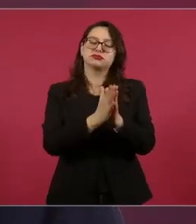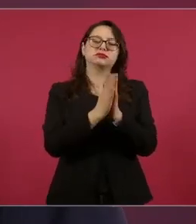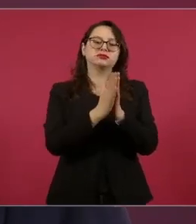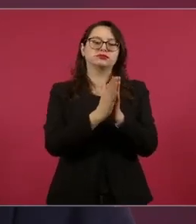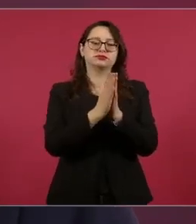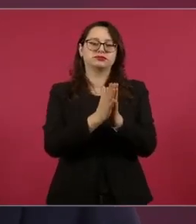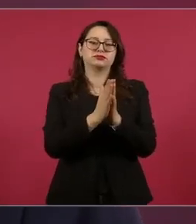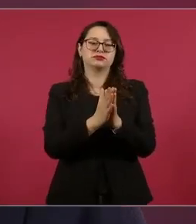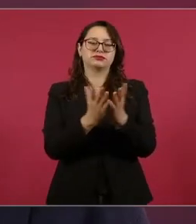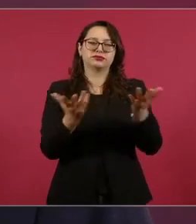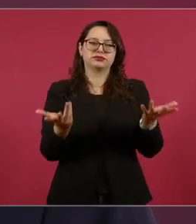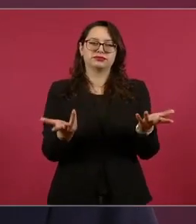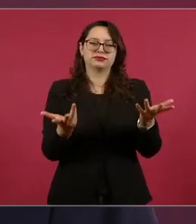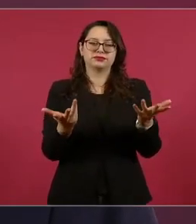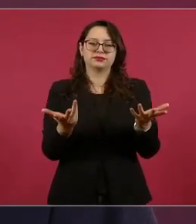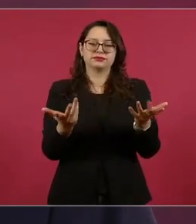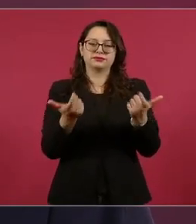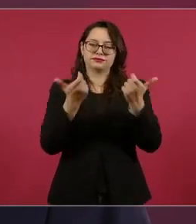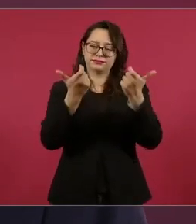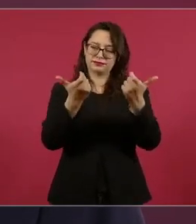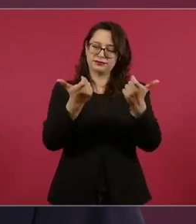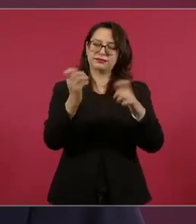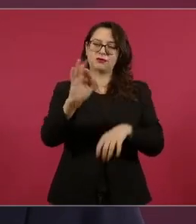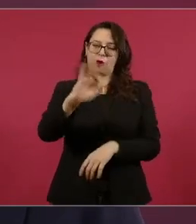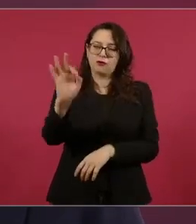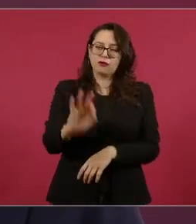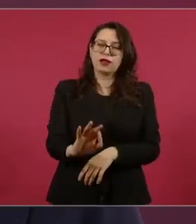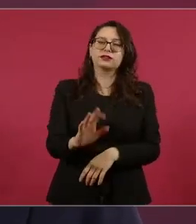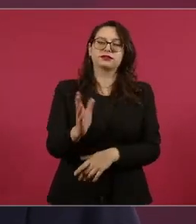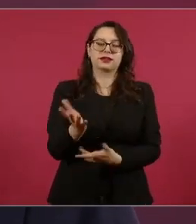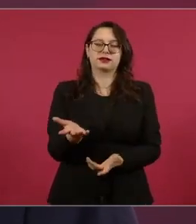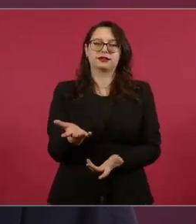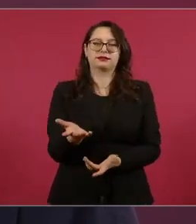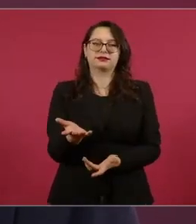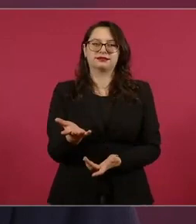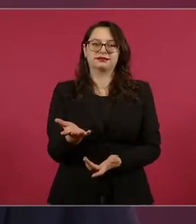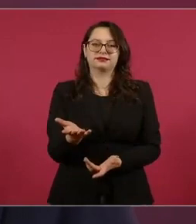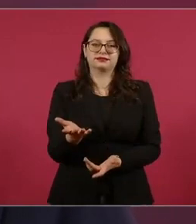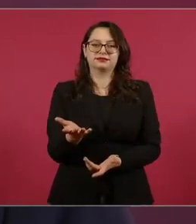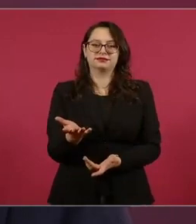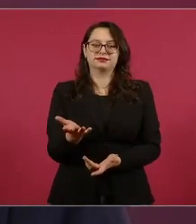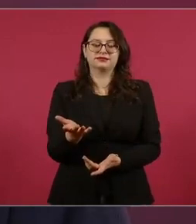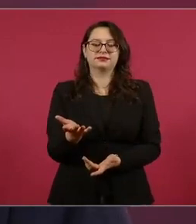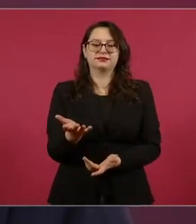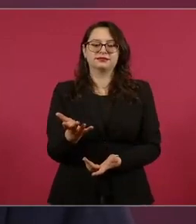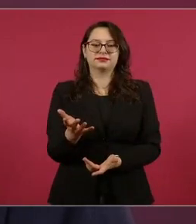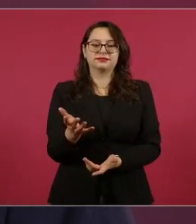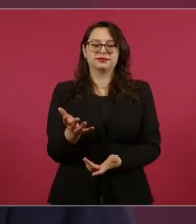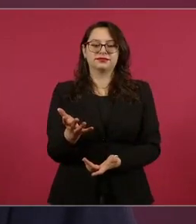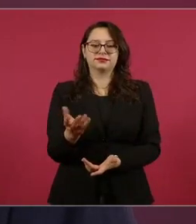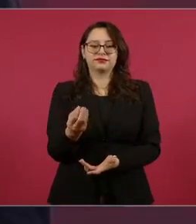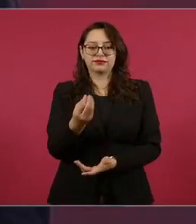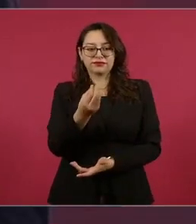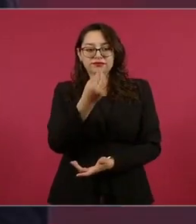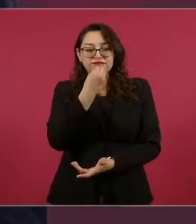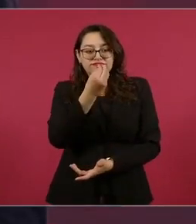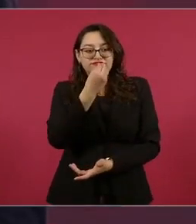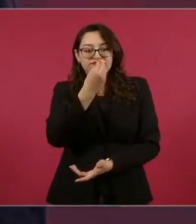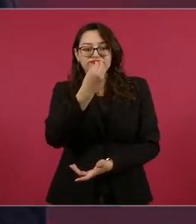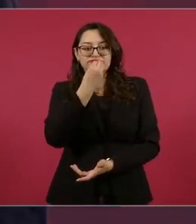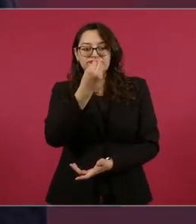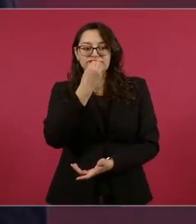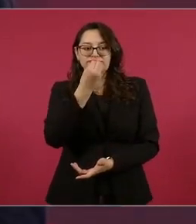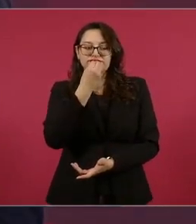que mantengan buenos precios no porque la comida